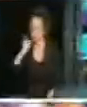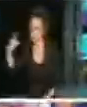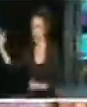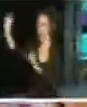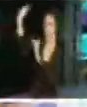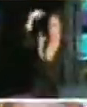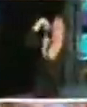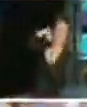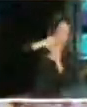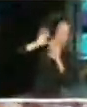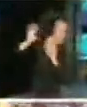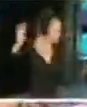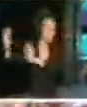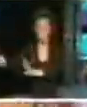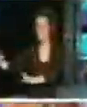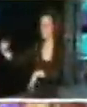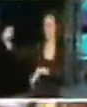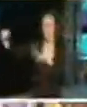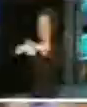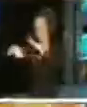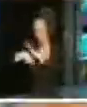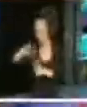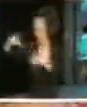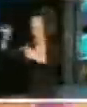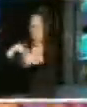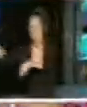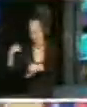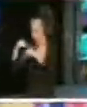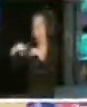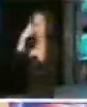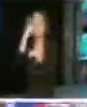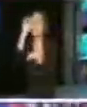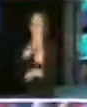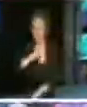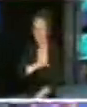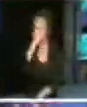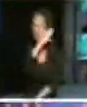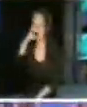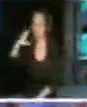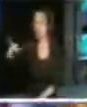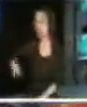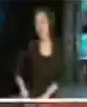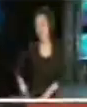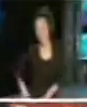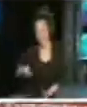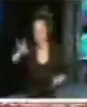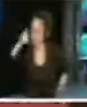hambrientos. Igual más de 30 años de esta mezquindad, coalición canaria, vaya.